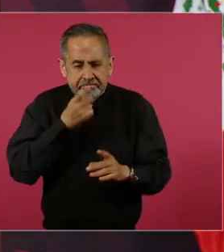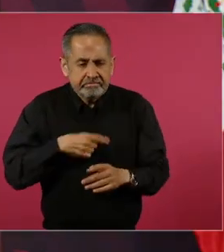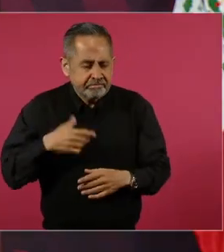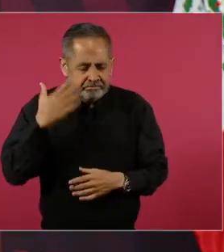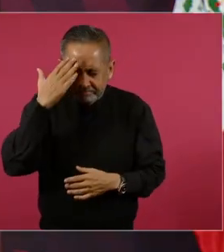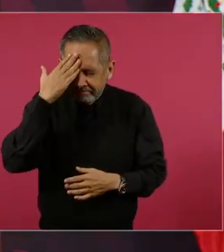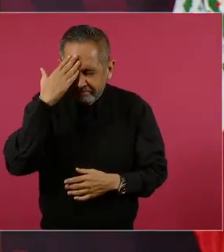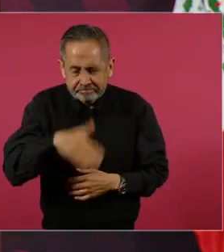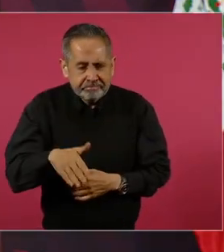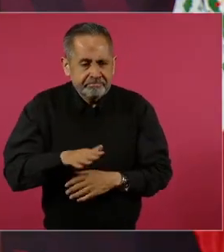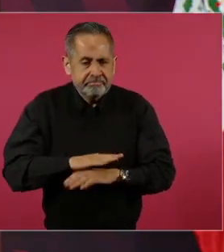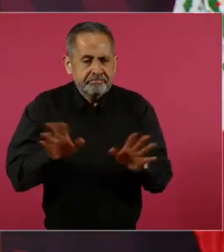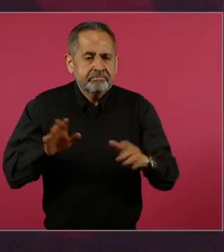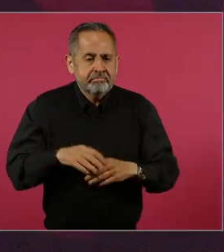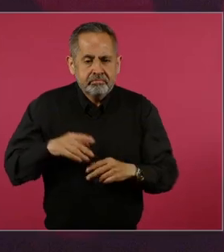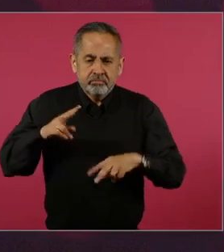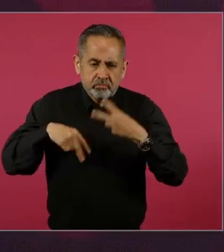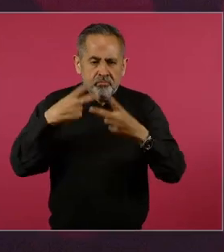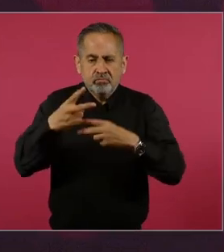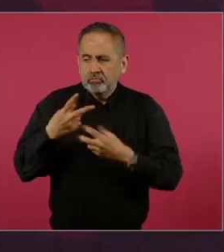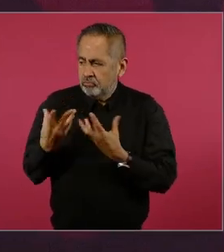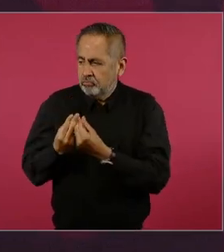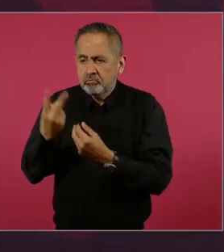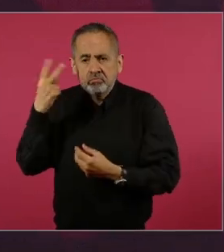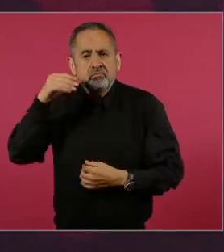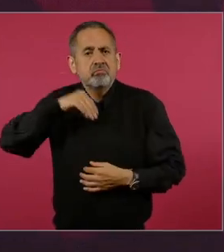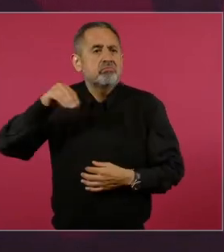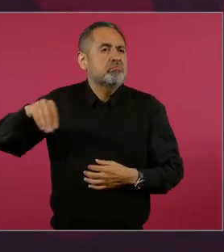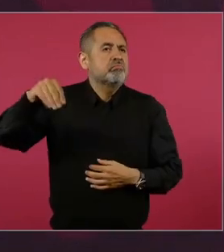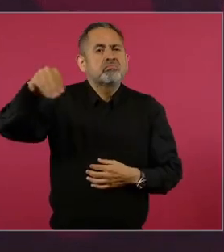cuando voy a las giras,